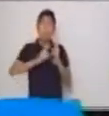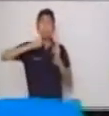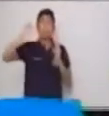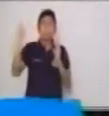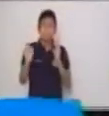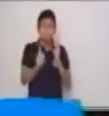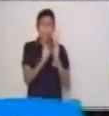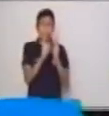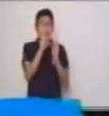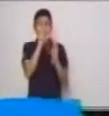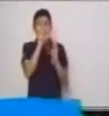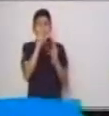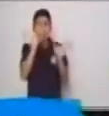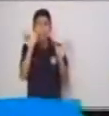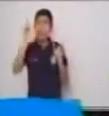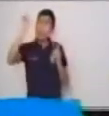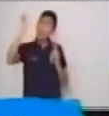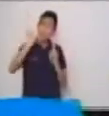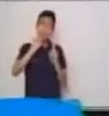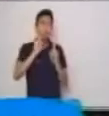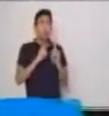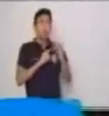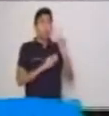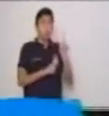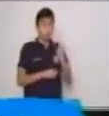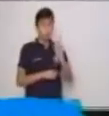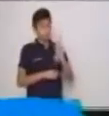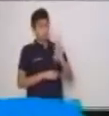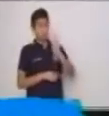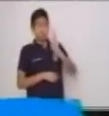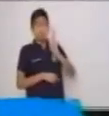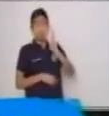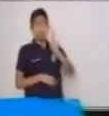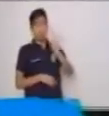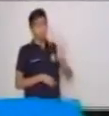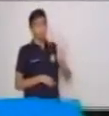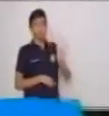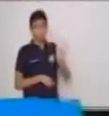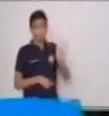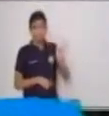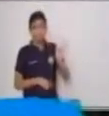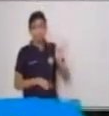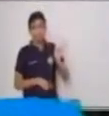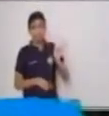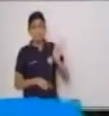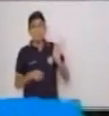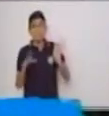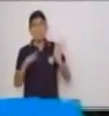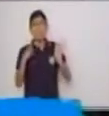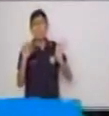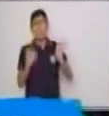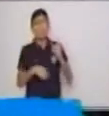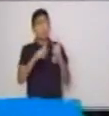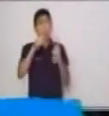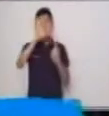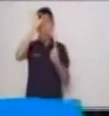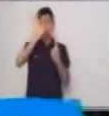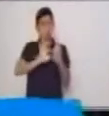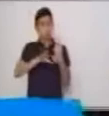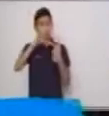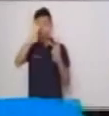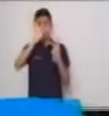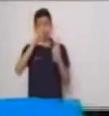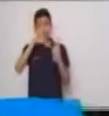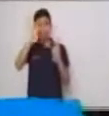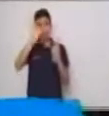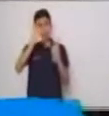3 y llegan 4, 1, 2, 3 y 4. Entonces tenemos 1,